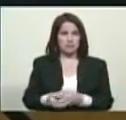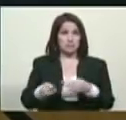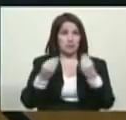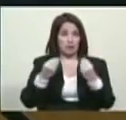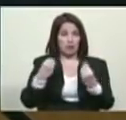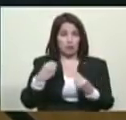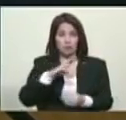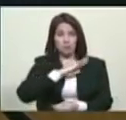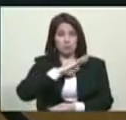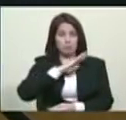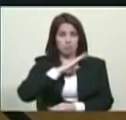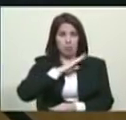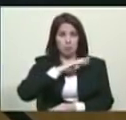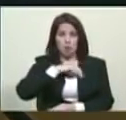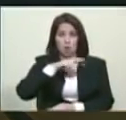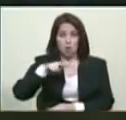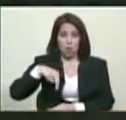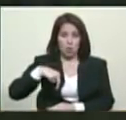naturales.